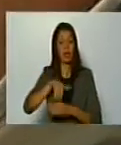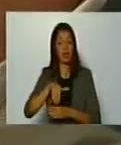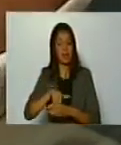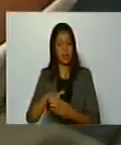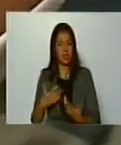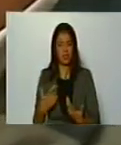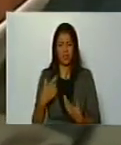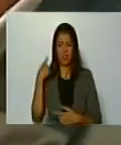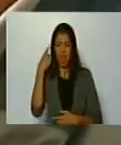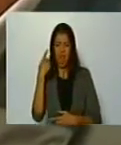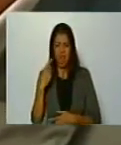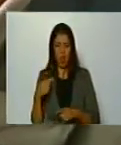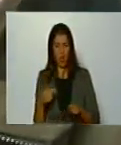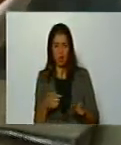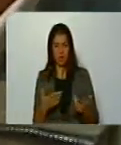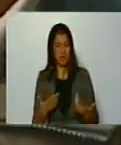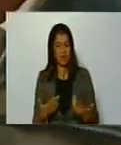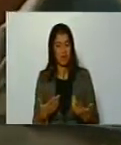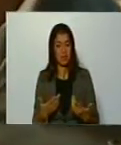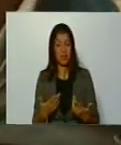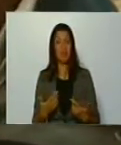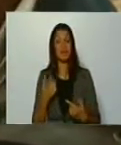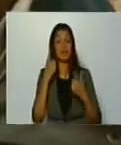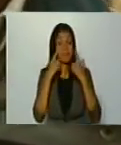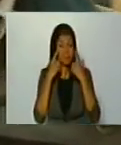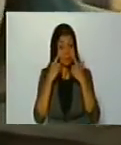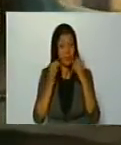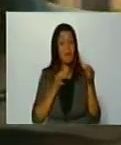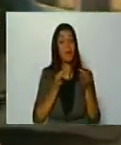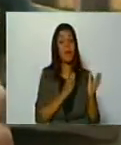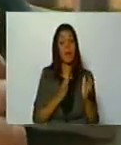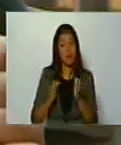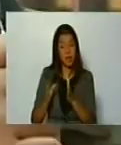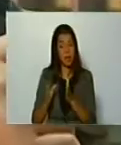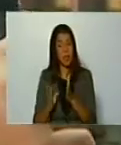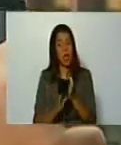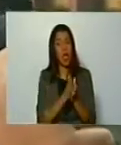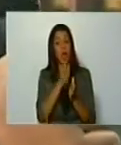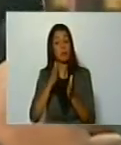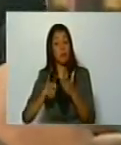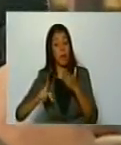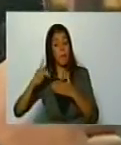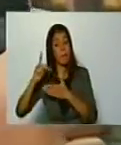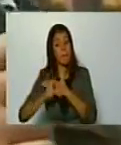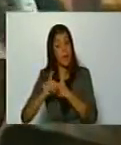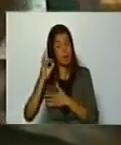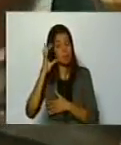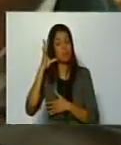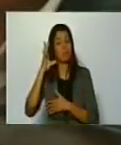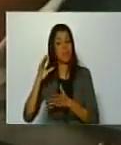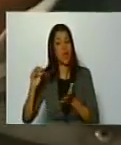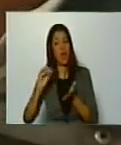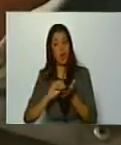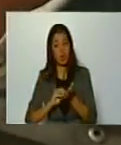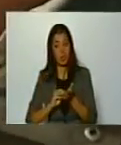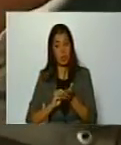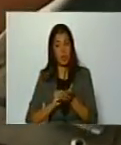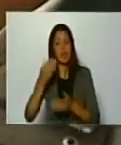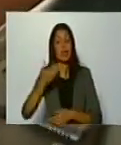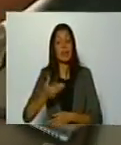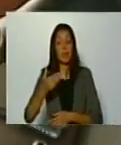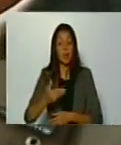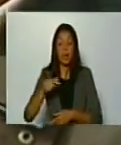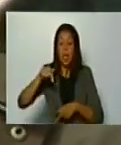es cosa de locos. No, preparémonos más bien para entrar en una nueva fase que ellos pudieran estar planteando. Por eso la importancia de hacer justicia